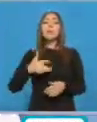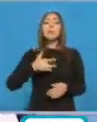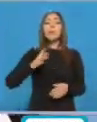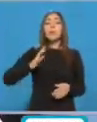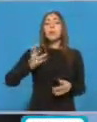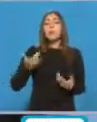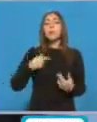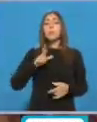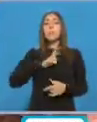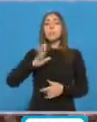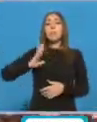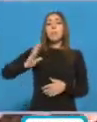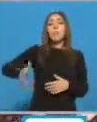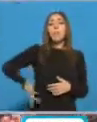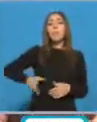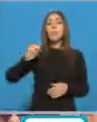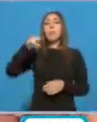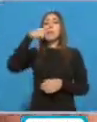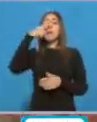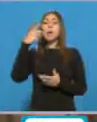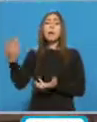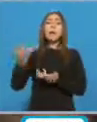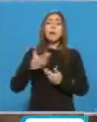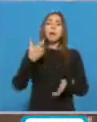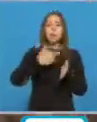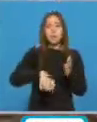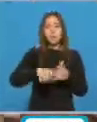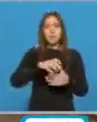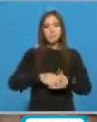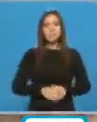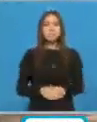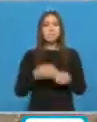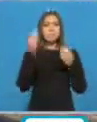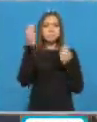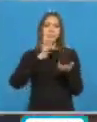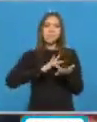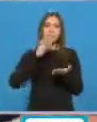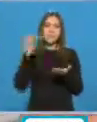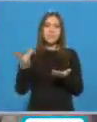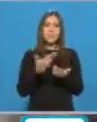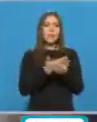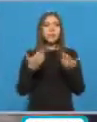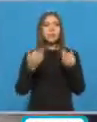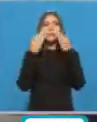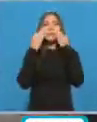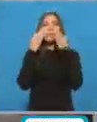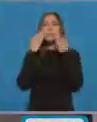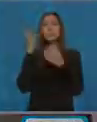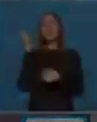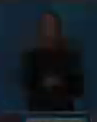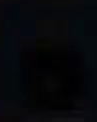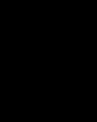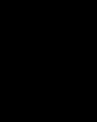está. Muchísimas gracias a nuestros invitados. Gracias, Gustavo. Gracias. Por traernos a estos extraordinarios ejemplares. Hay que cuidarlos.